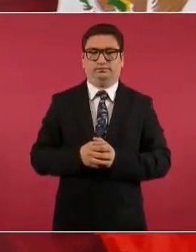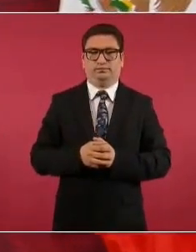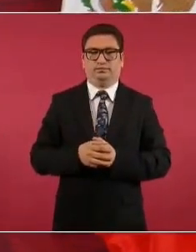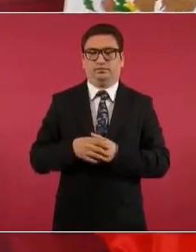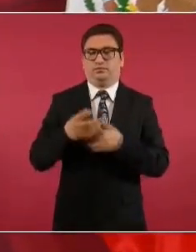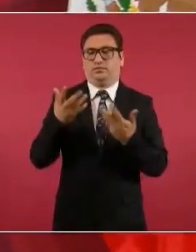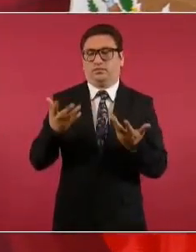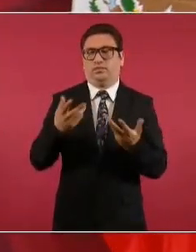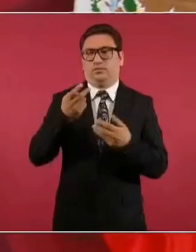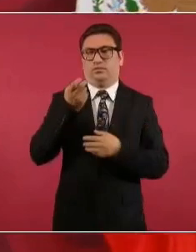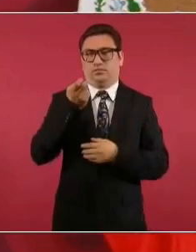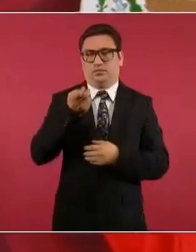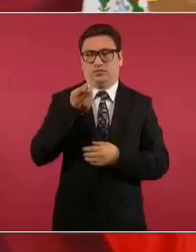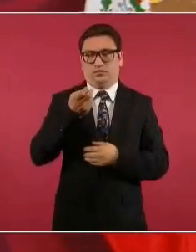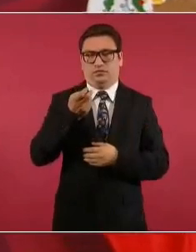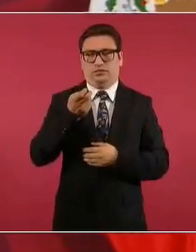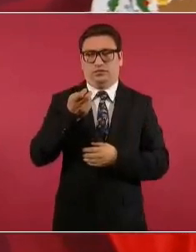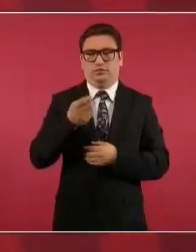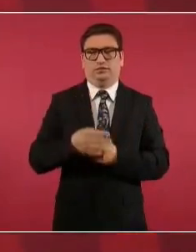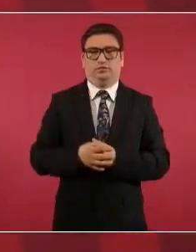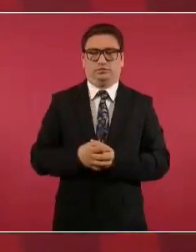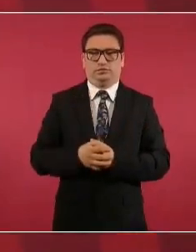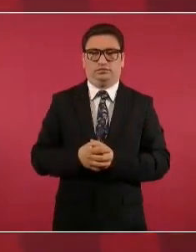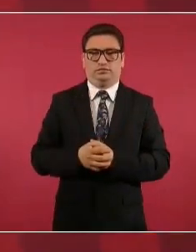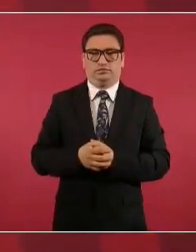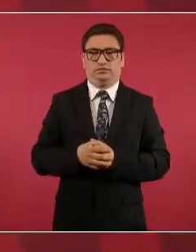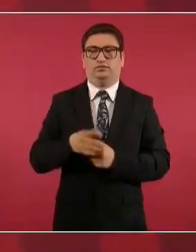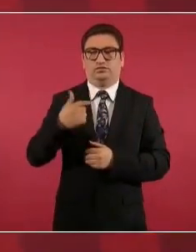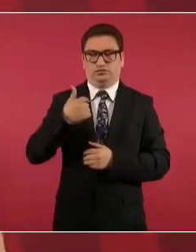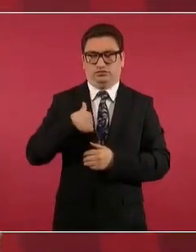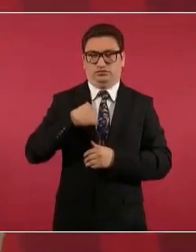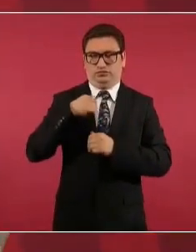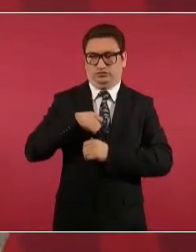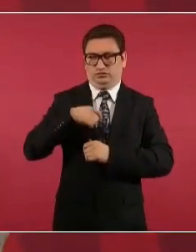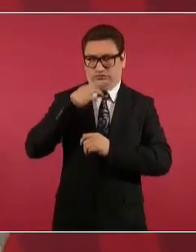Pues por eso lo nombré